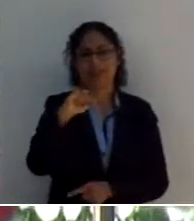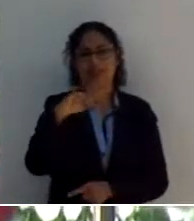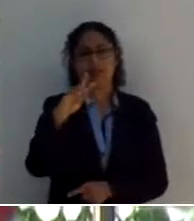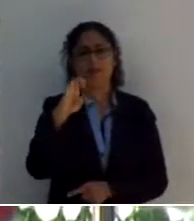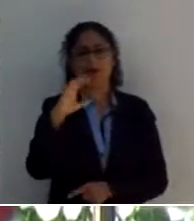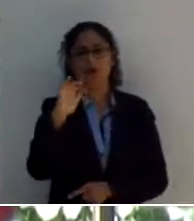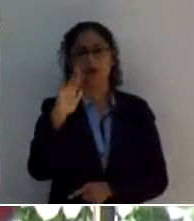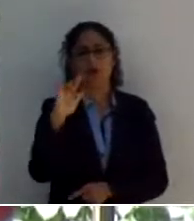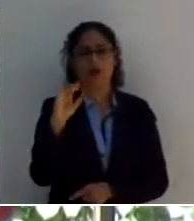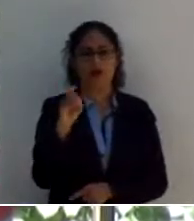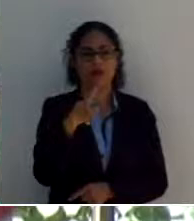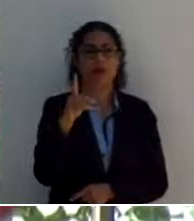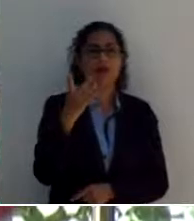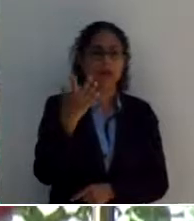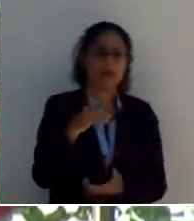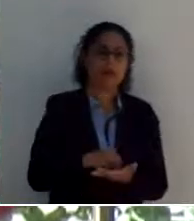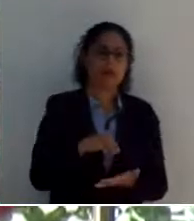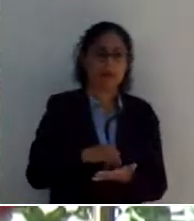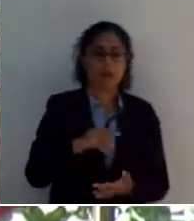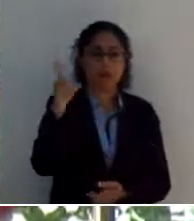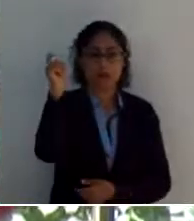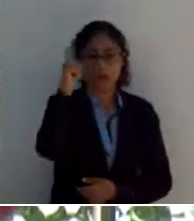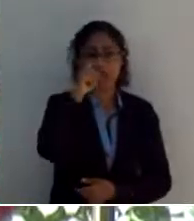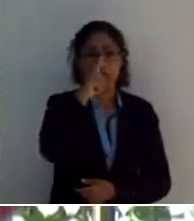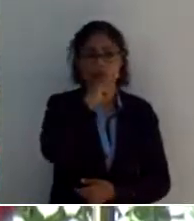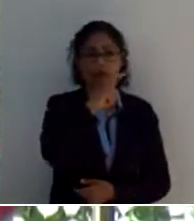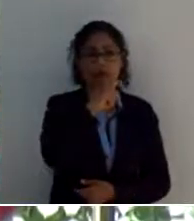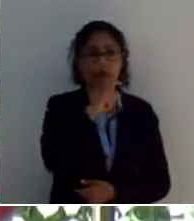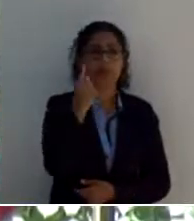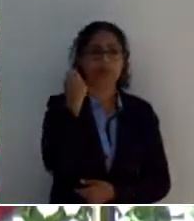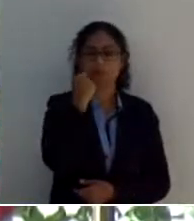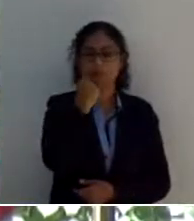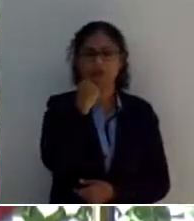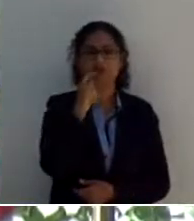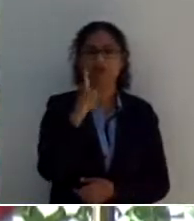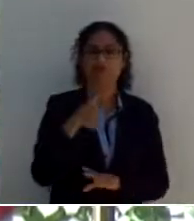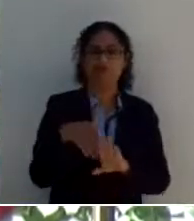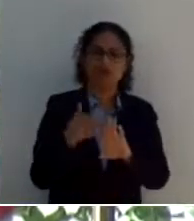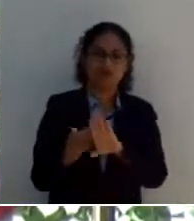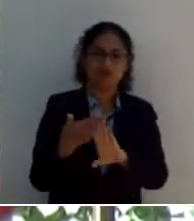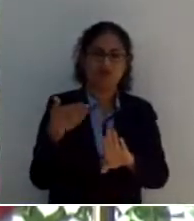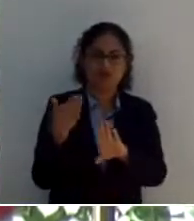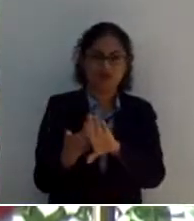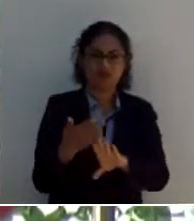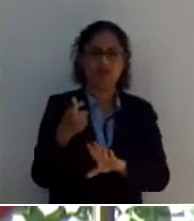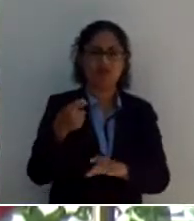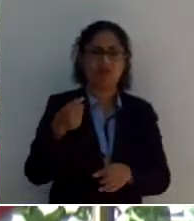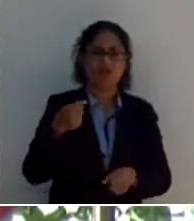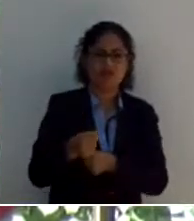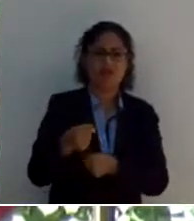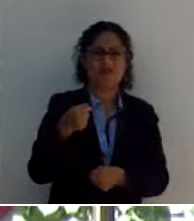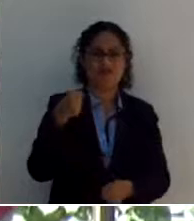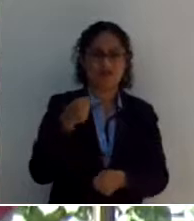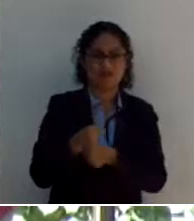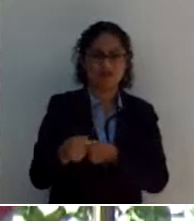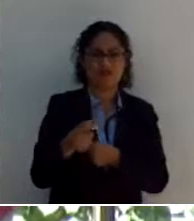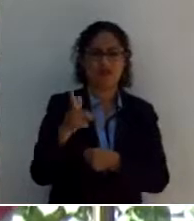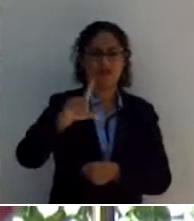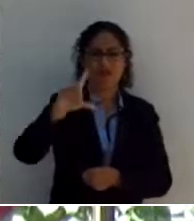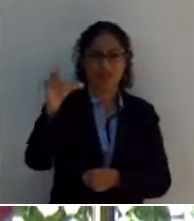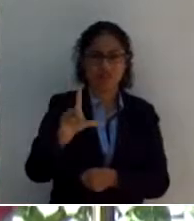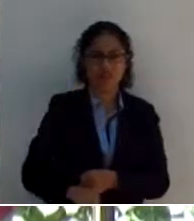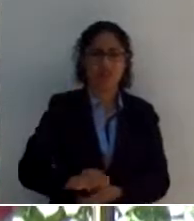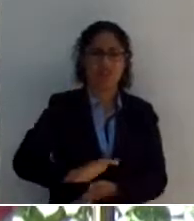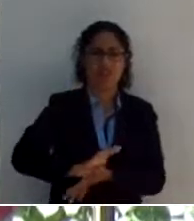pesar de las dificultades que enfrentó, el maltrato al que lo sometieron y las humillaciones